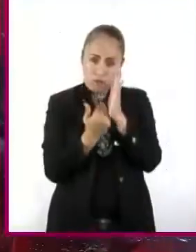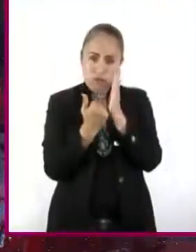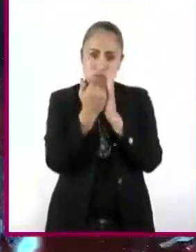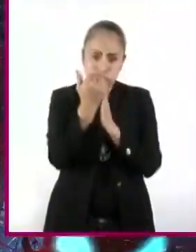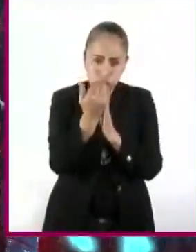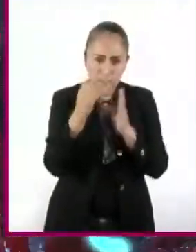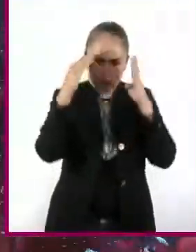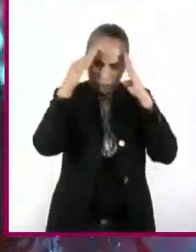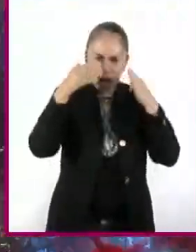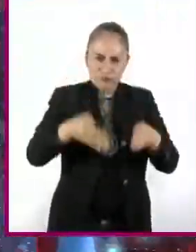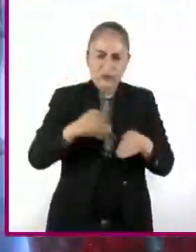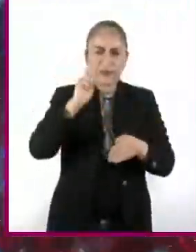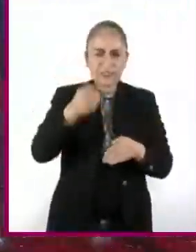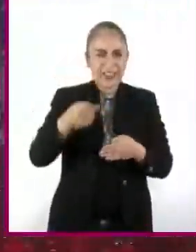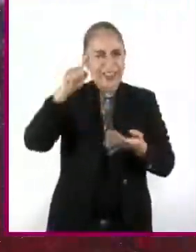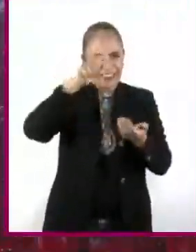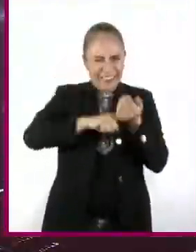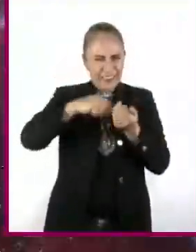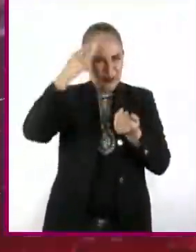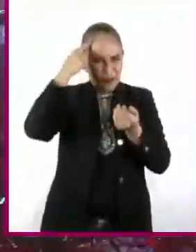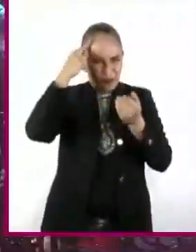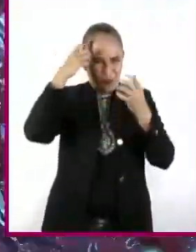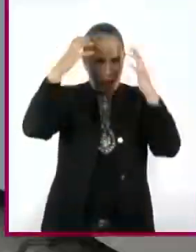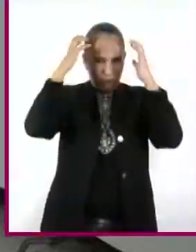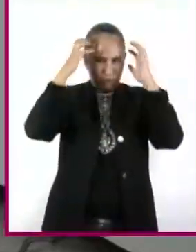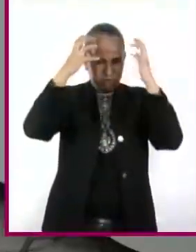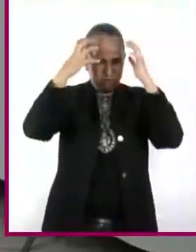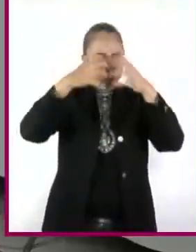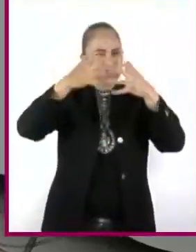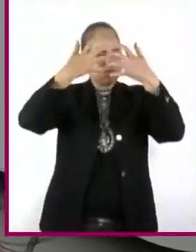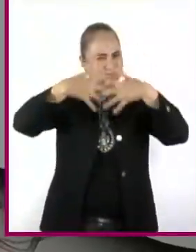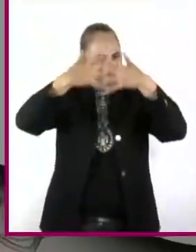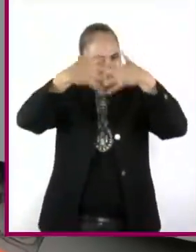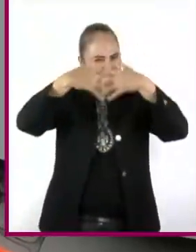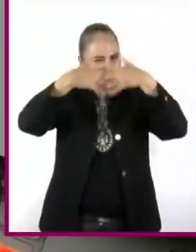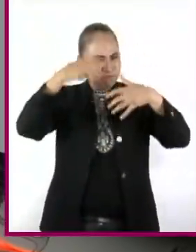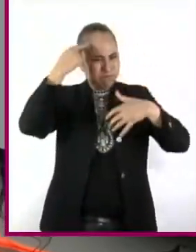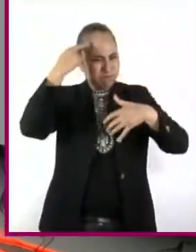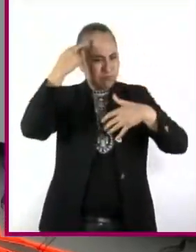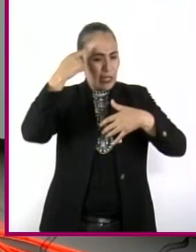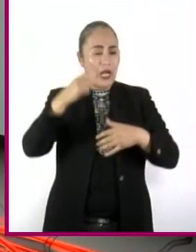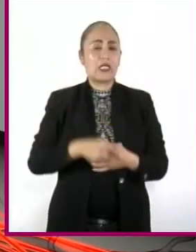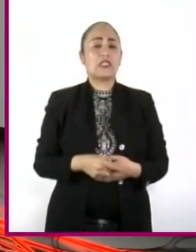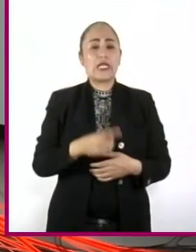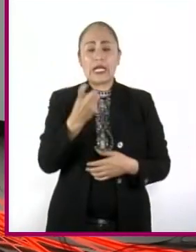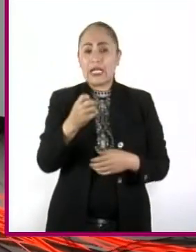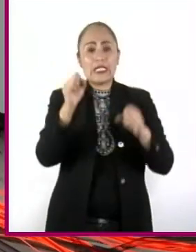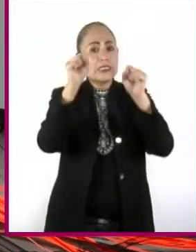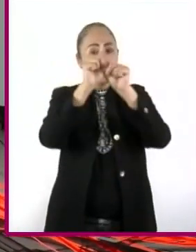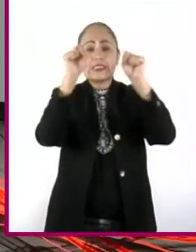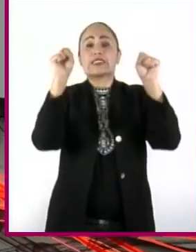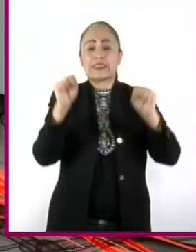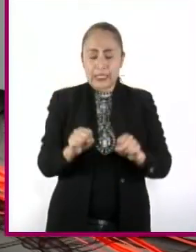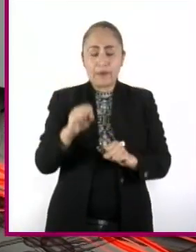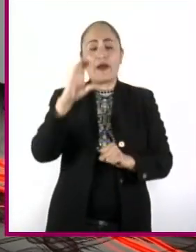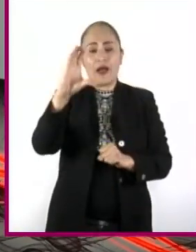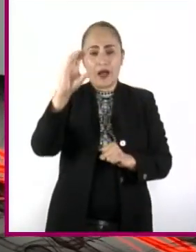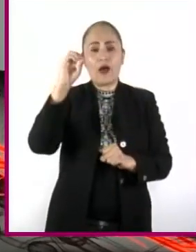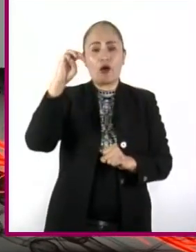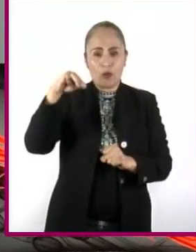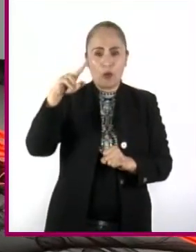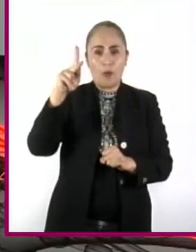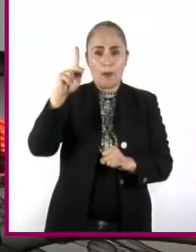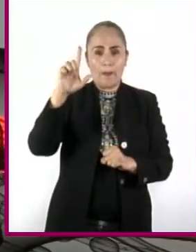estudio de las redes neuronales que integran el cerebro. El cerebro por sí mismo es un sistema complejo dentro del